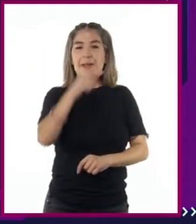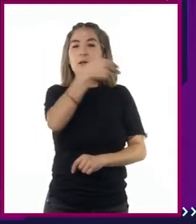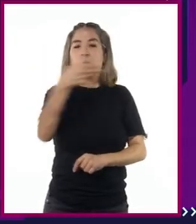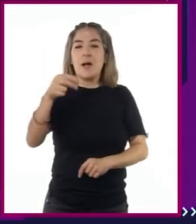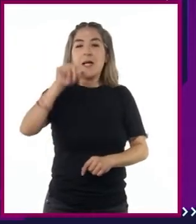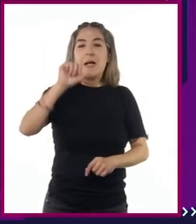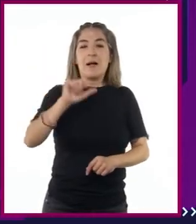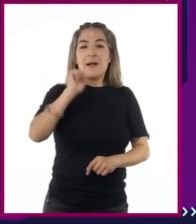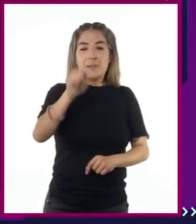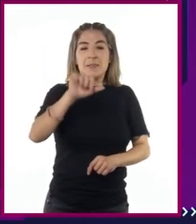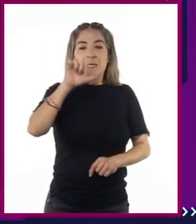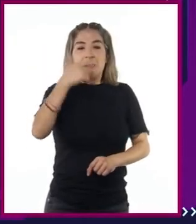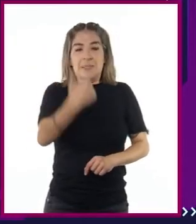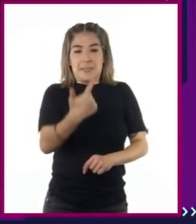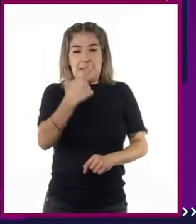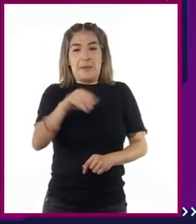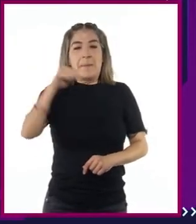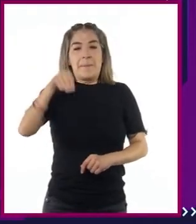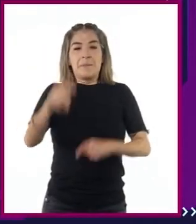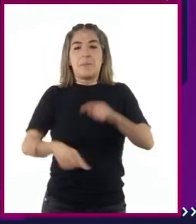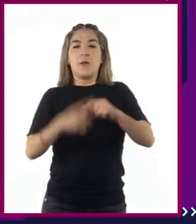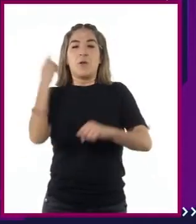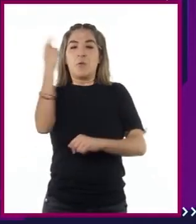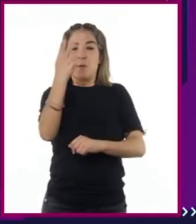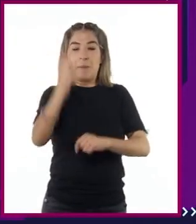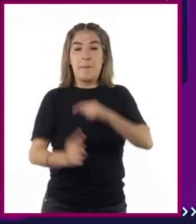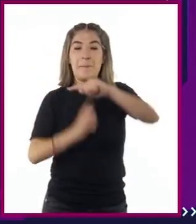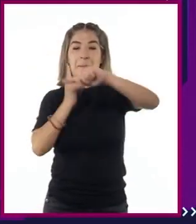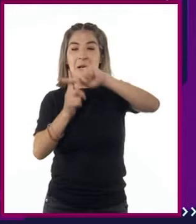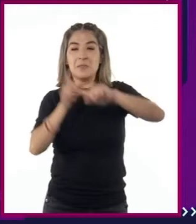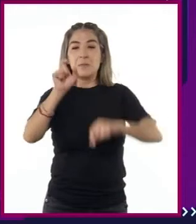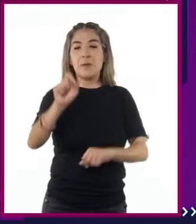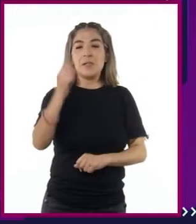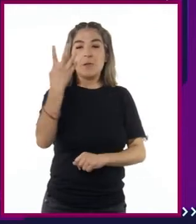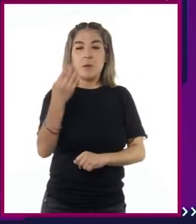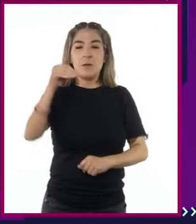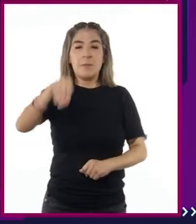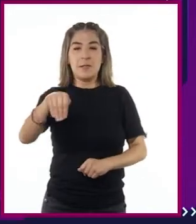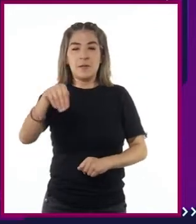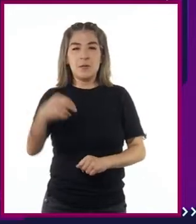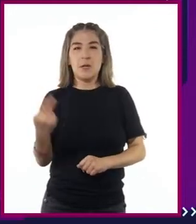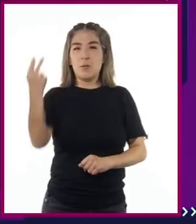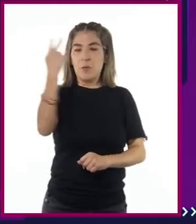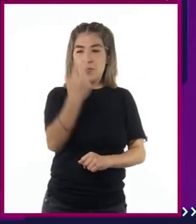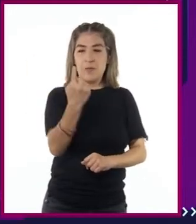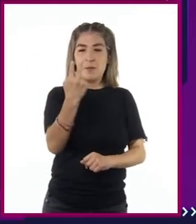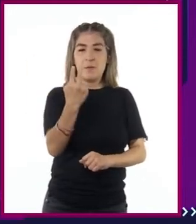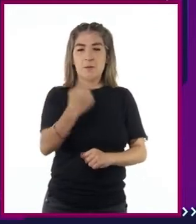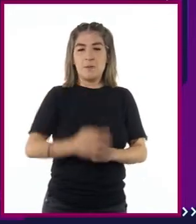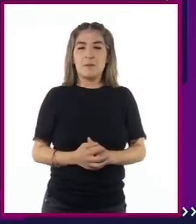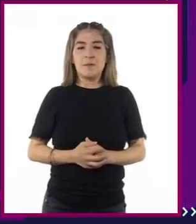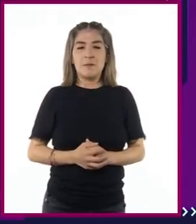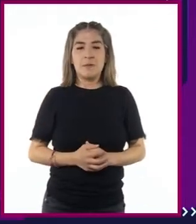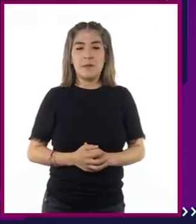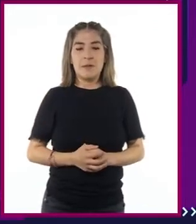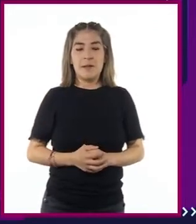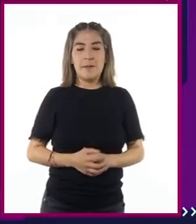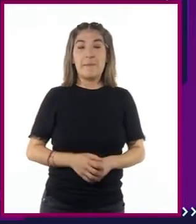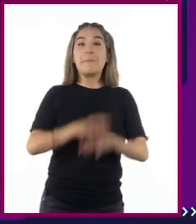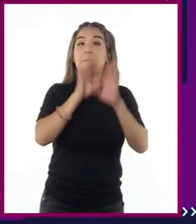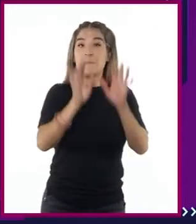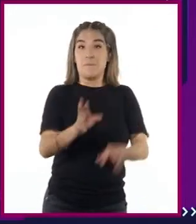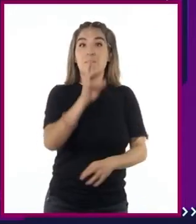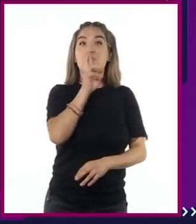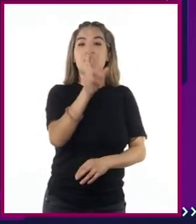7 metros al cuadrado, más 24 metros al cuadrado.